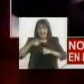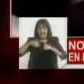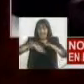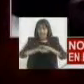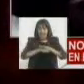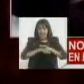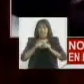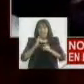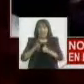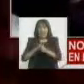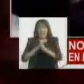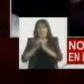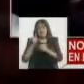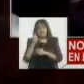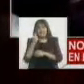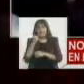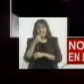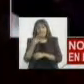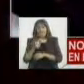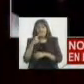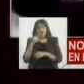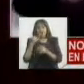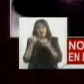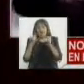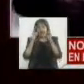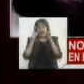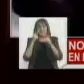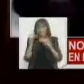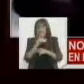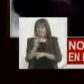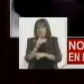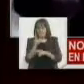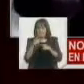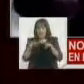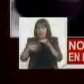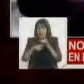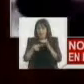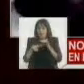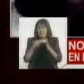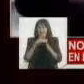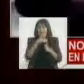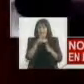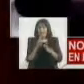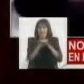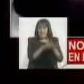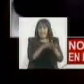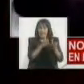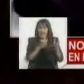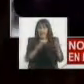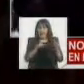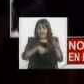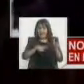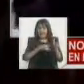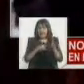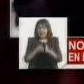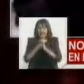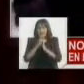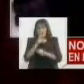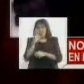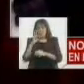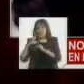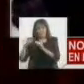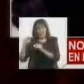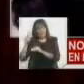reclamo reciente de que ahora de repente ya no solo la laguna, sino el territorio de la parte de la laguna, pues lo reclaman como